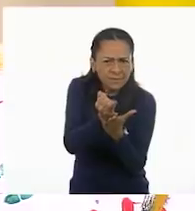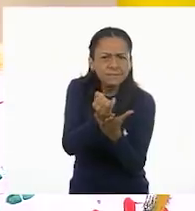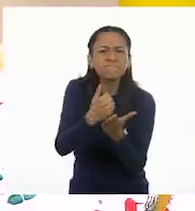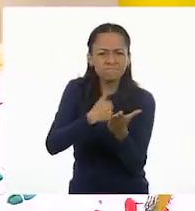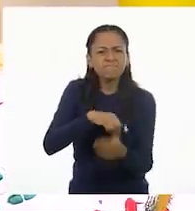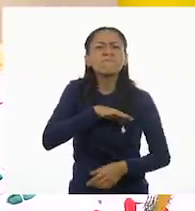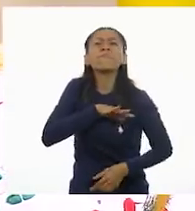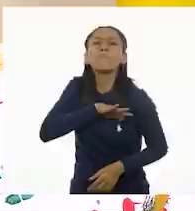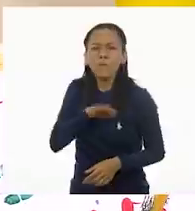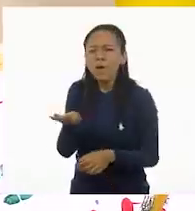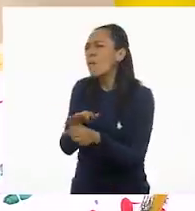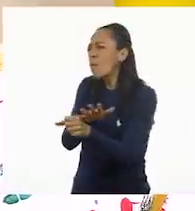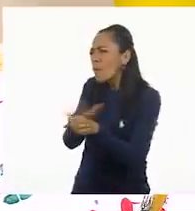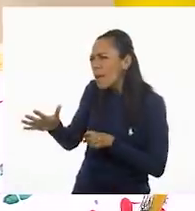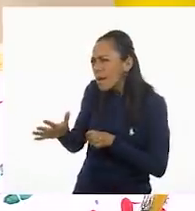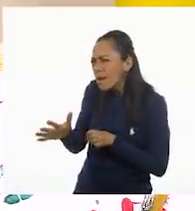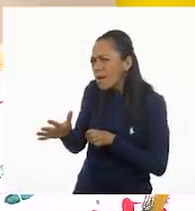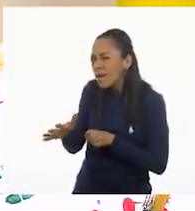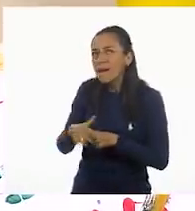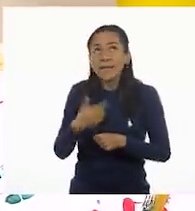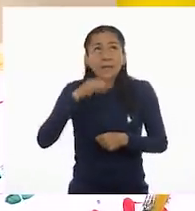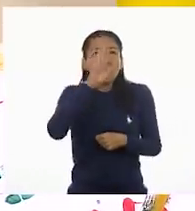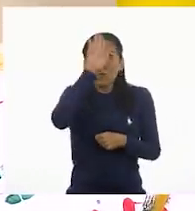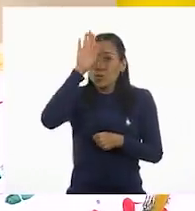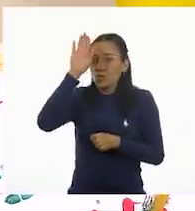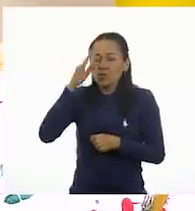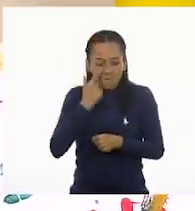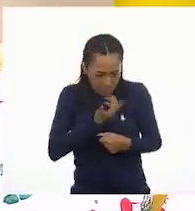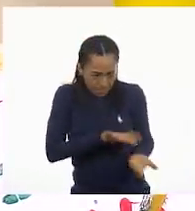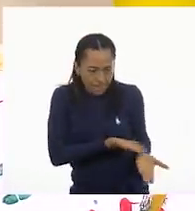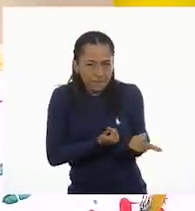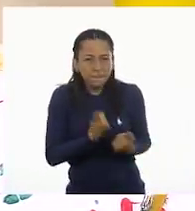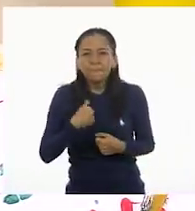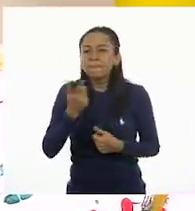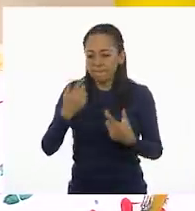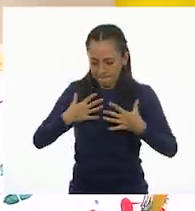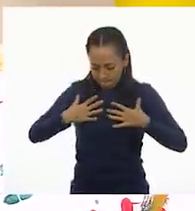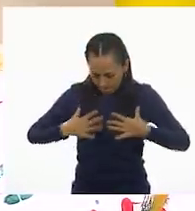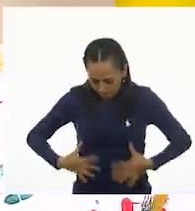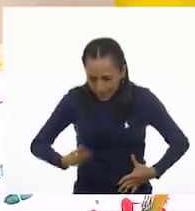Yo. A ver. Sí, decidir qué ropa me pongo y